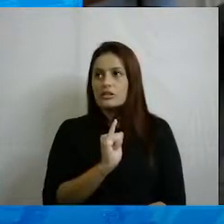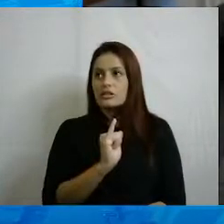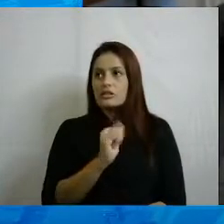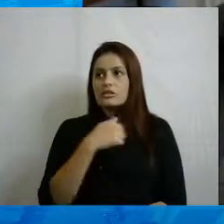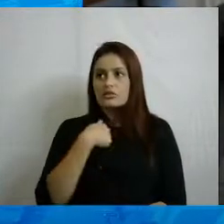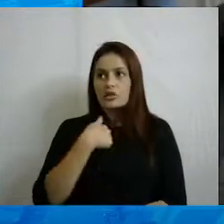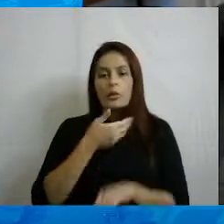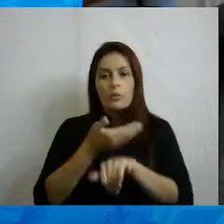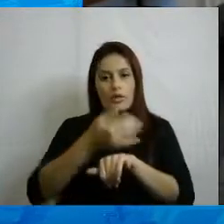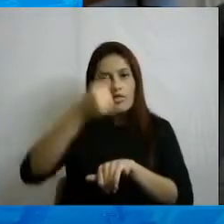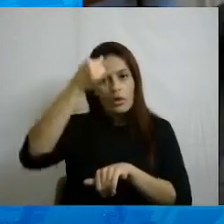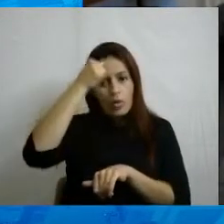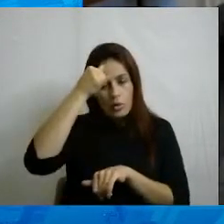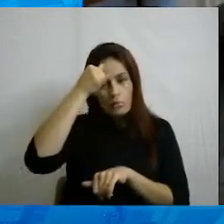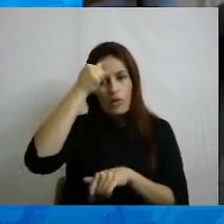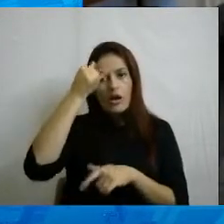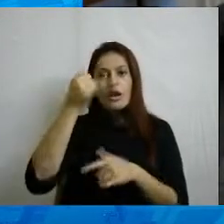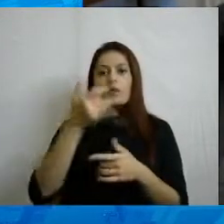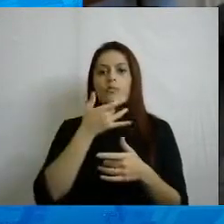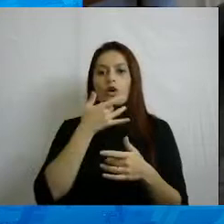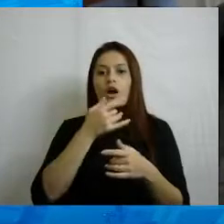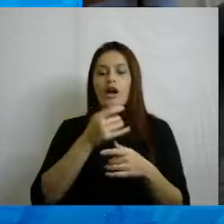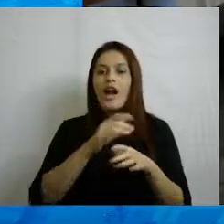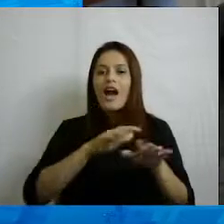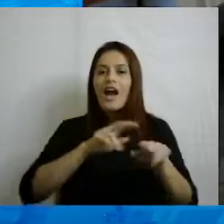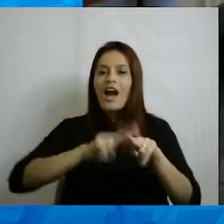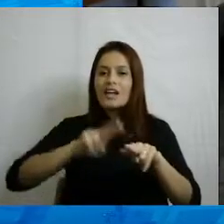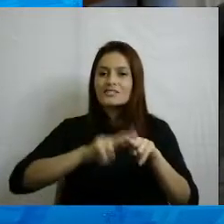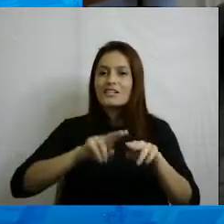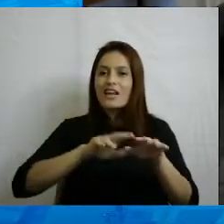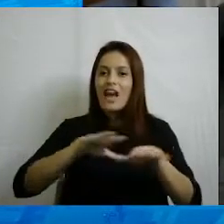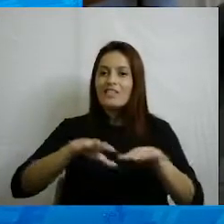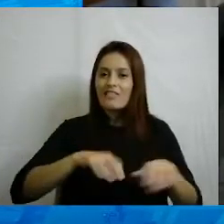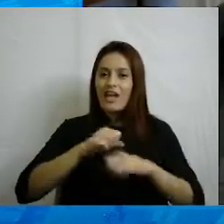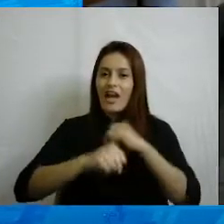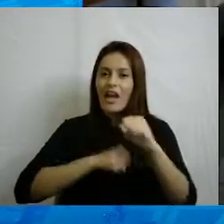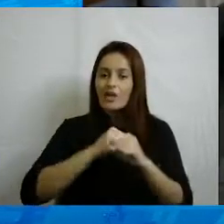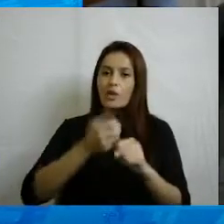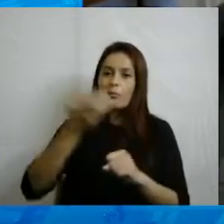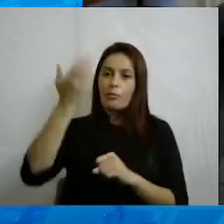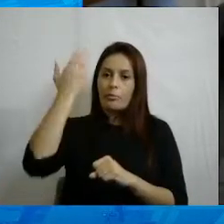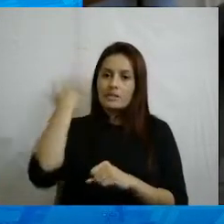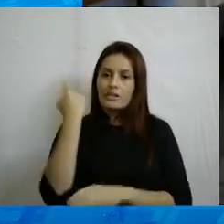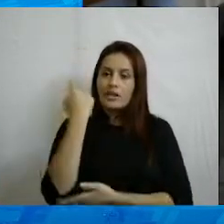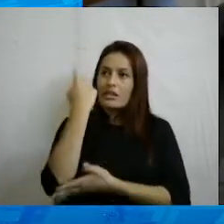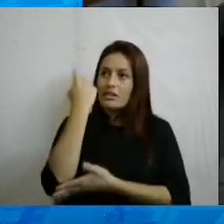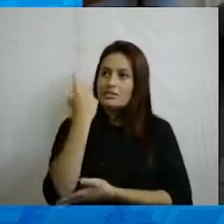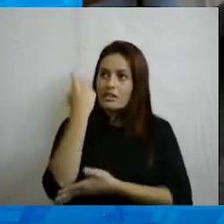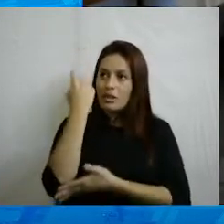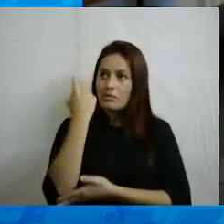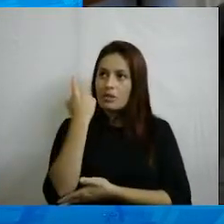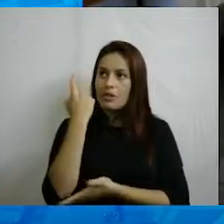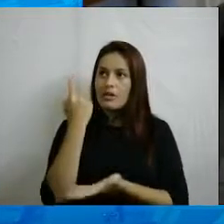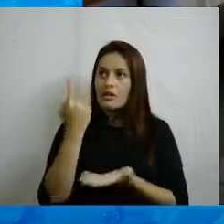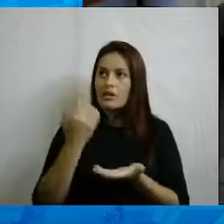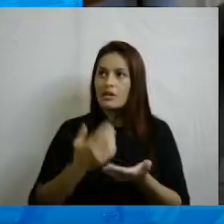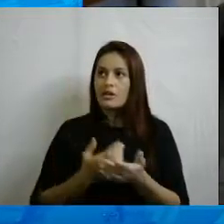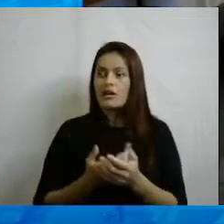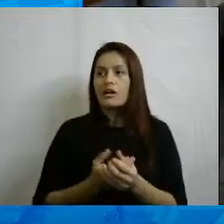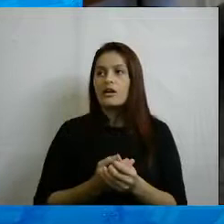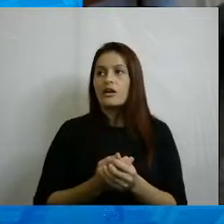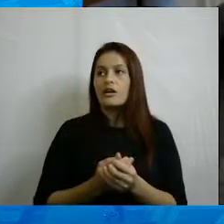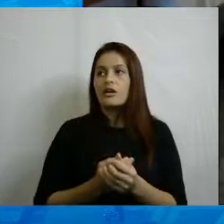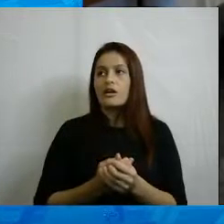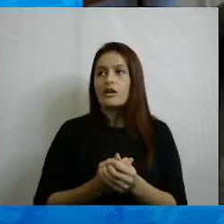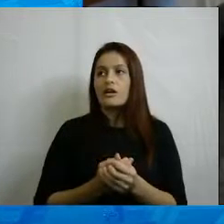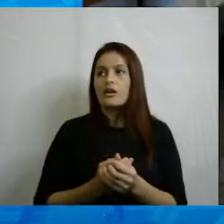ante el Consejo, quizás por la actividad del año pasado de diciembre, que hubo una tergiversación, una mala utilización